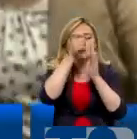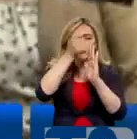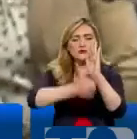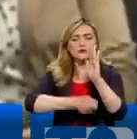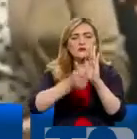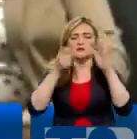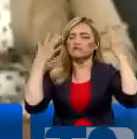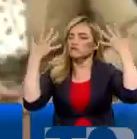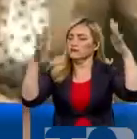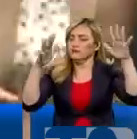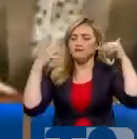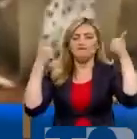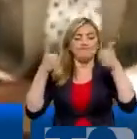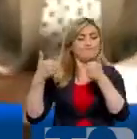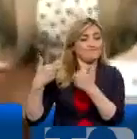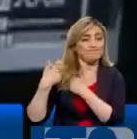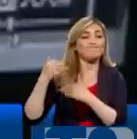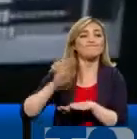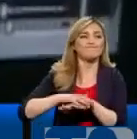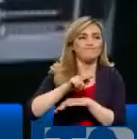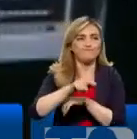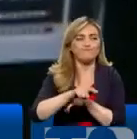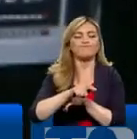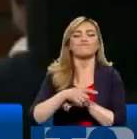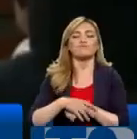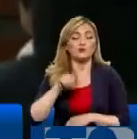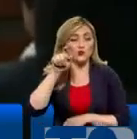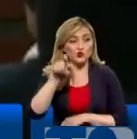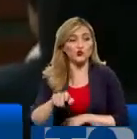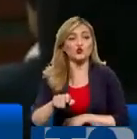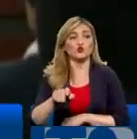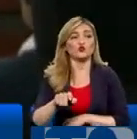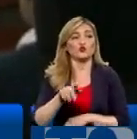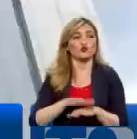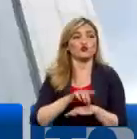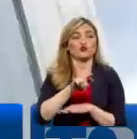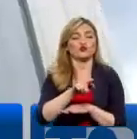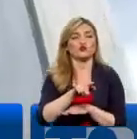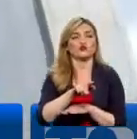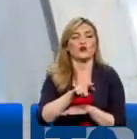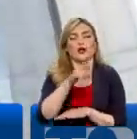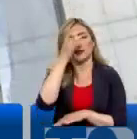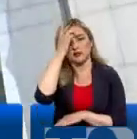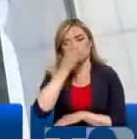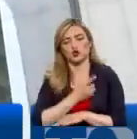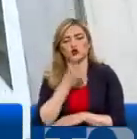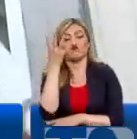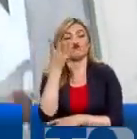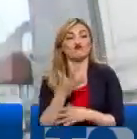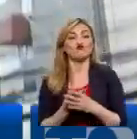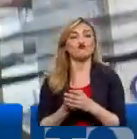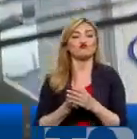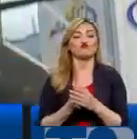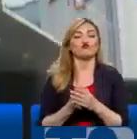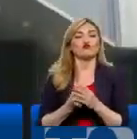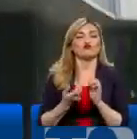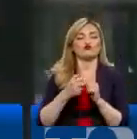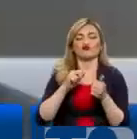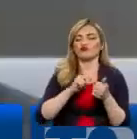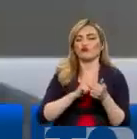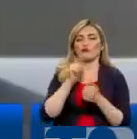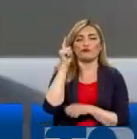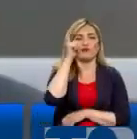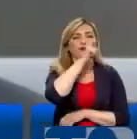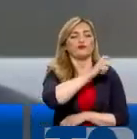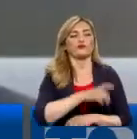decisión, pero sabe que hay responsables a quienes se debería cargar la cuenta de un fallo que desde ya pone en apuros al sistema.